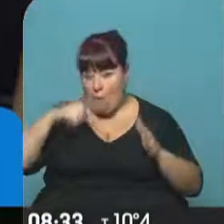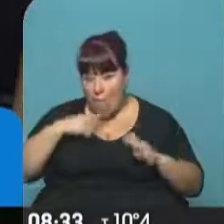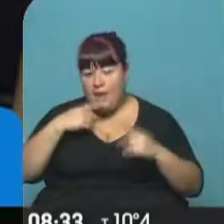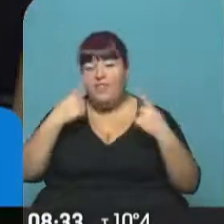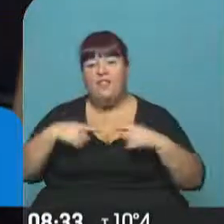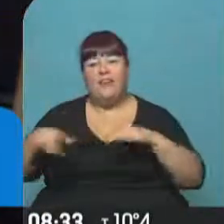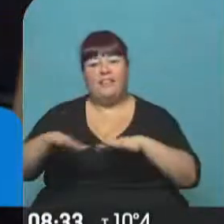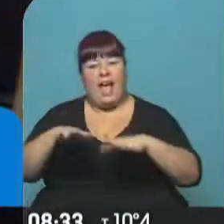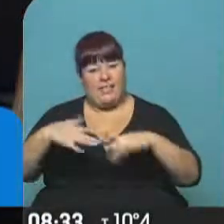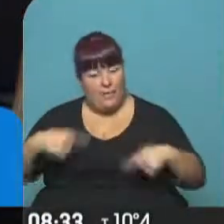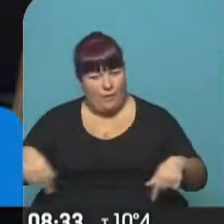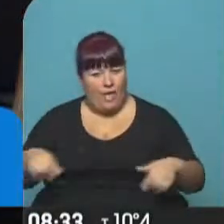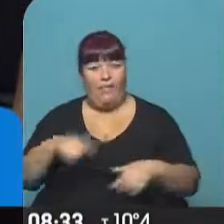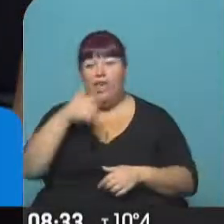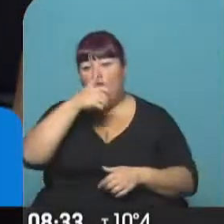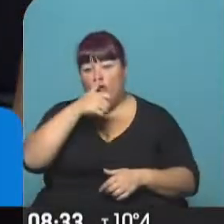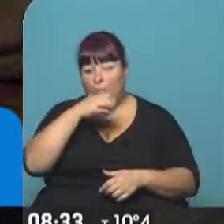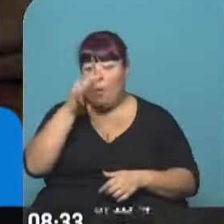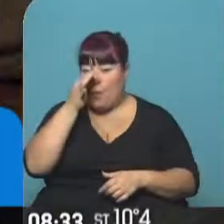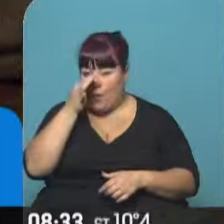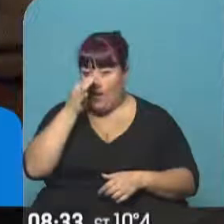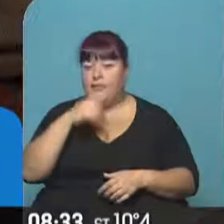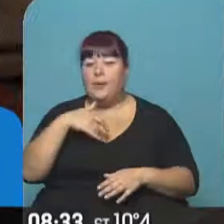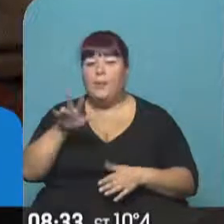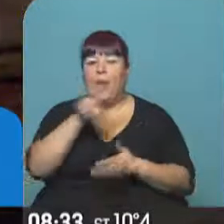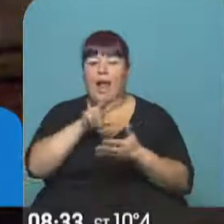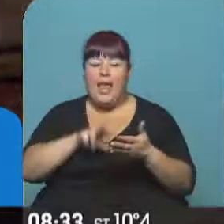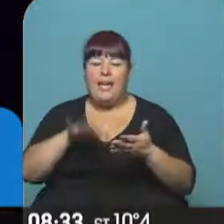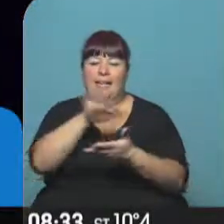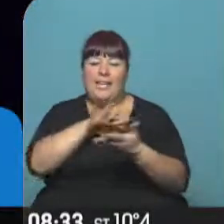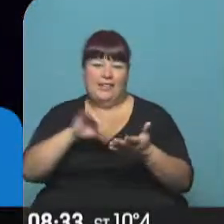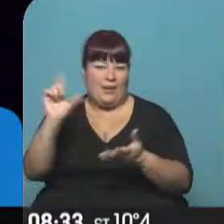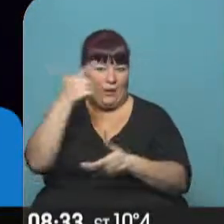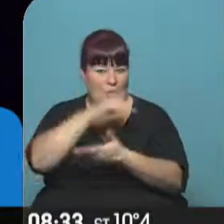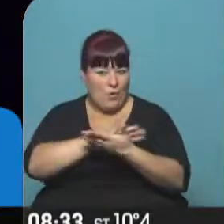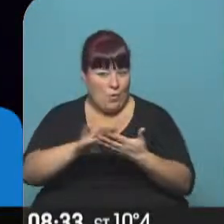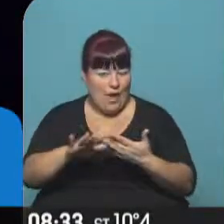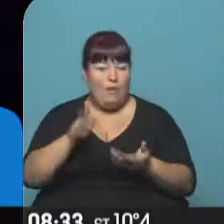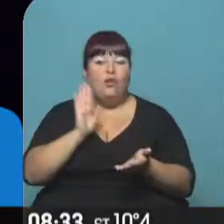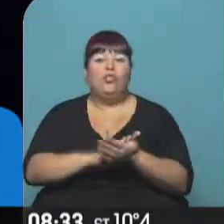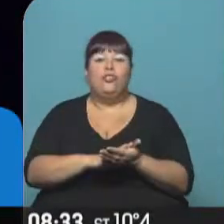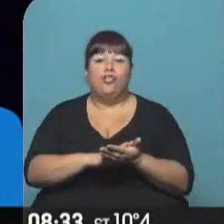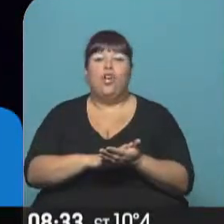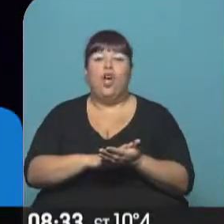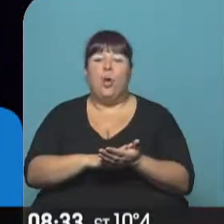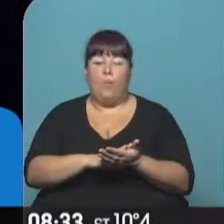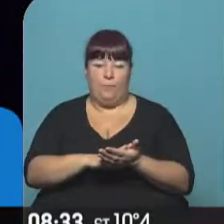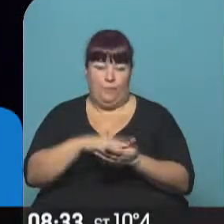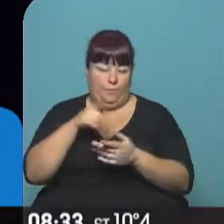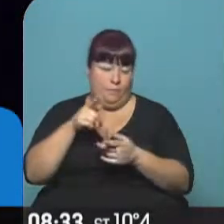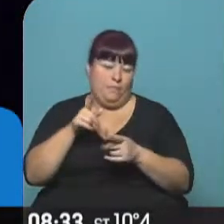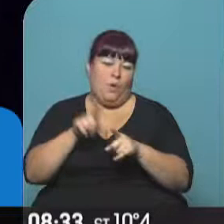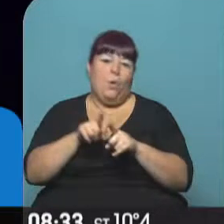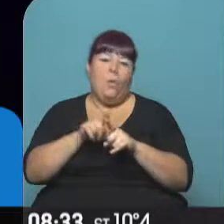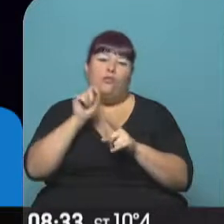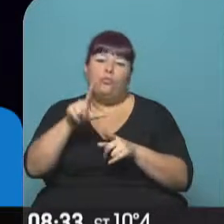serie de actividades. El domingo 20 hago una lectura de un texto inédito sobre... hace